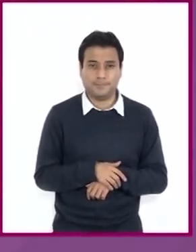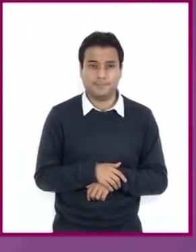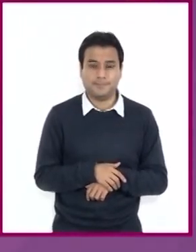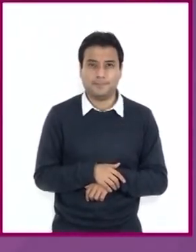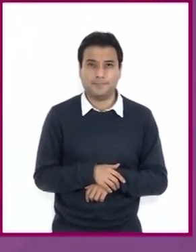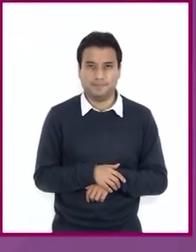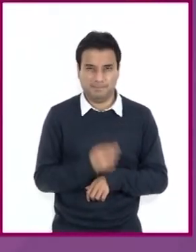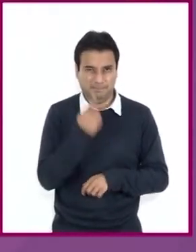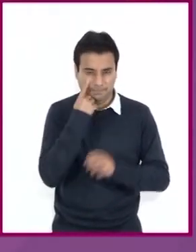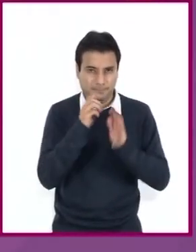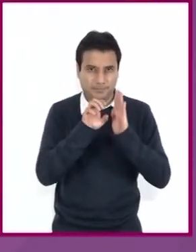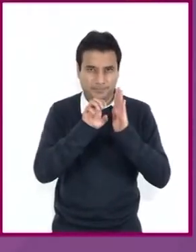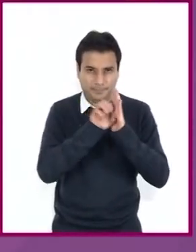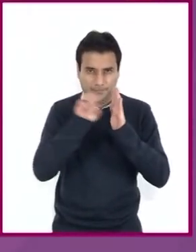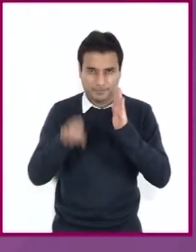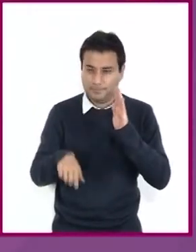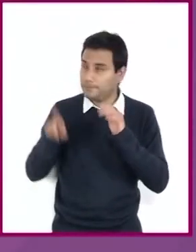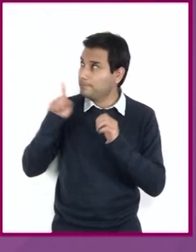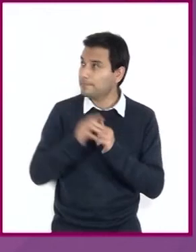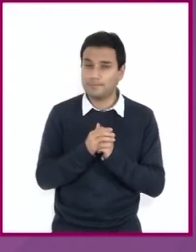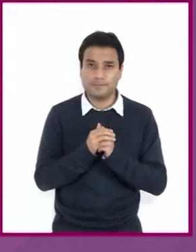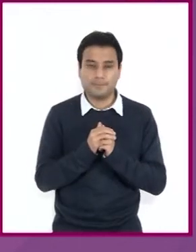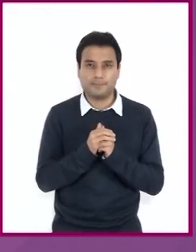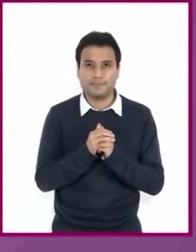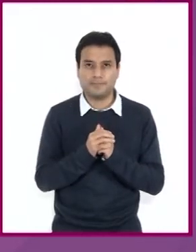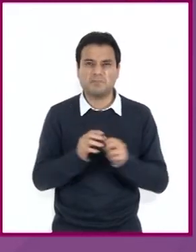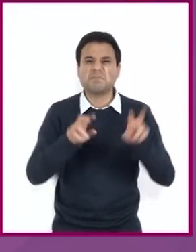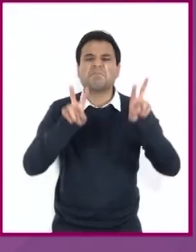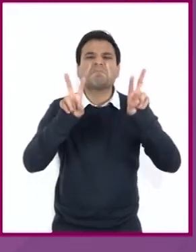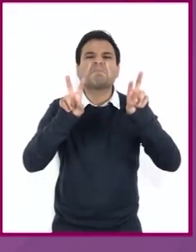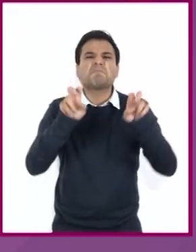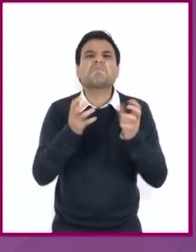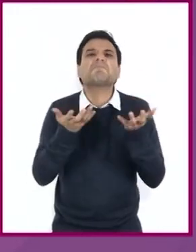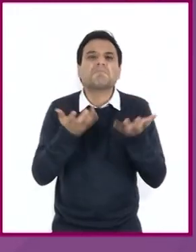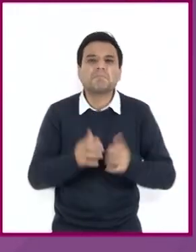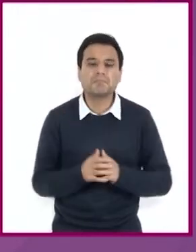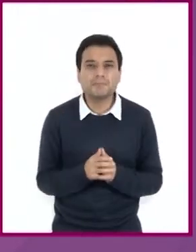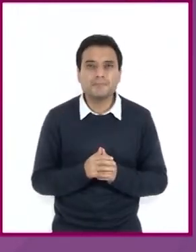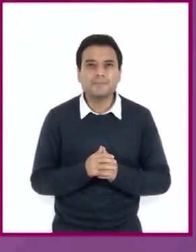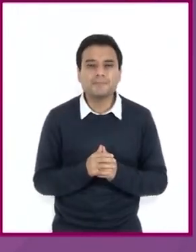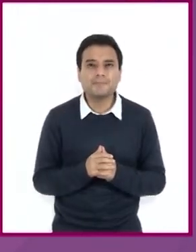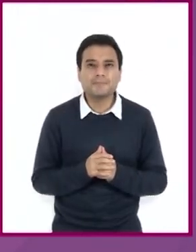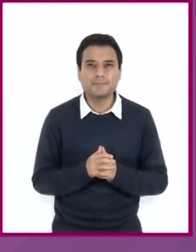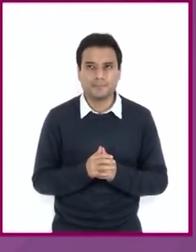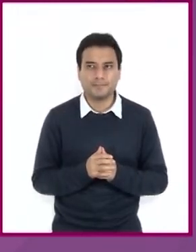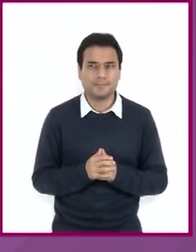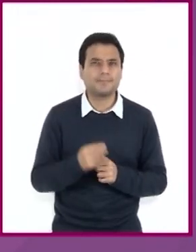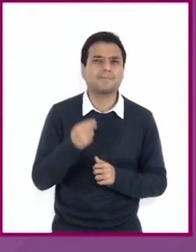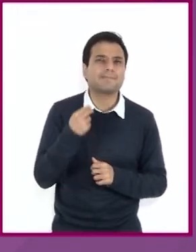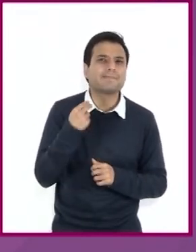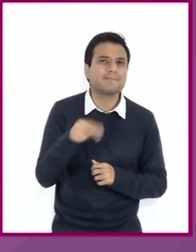pantalla. ¿Cuál es el fenómeno que vamos a observar? ¿Cómo se llama?